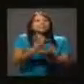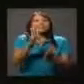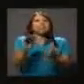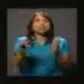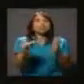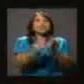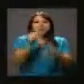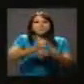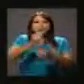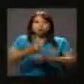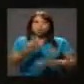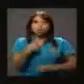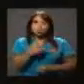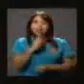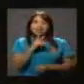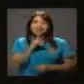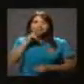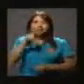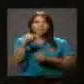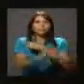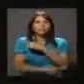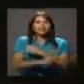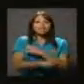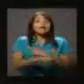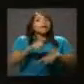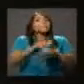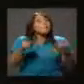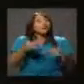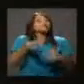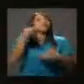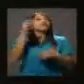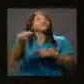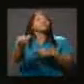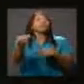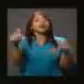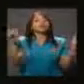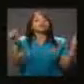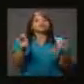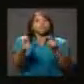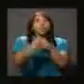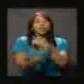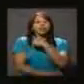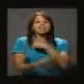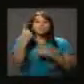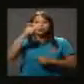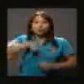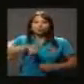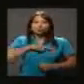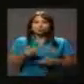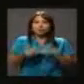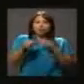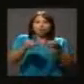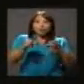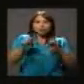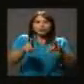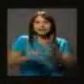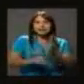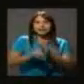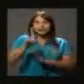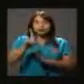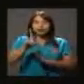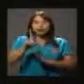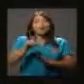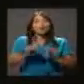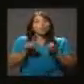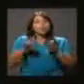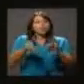un país pero vengo a decir que tendremos menos pobreza a partir de que creemos oportunidades de desarrollo oportunidades de